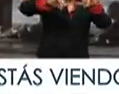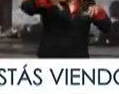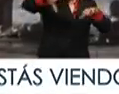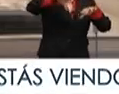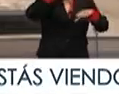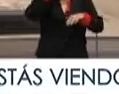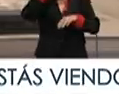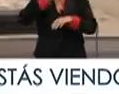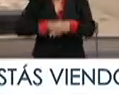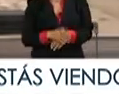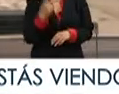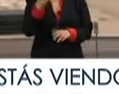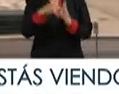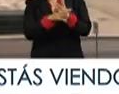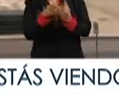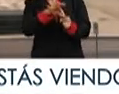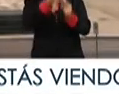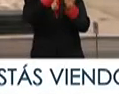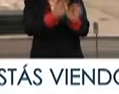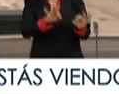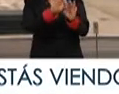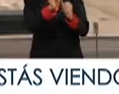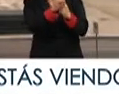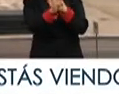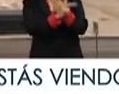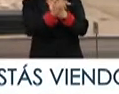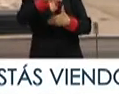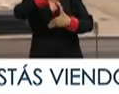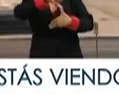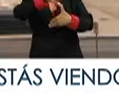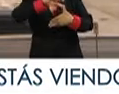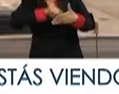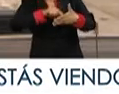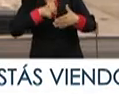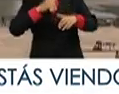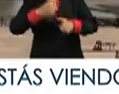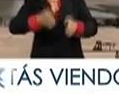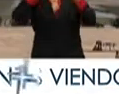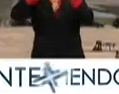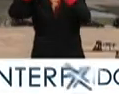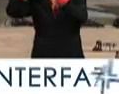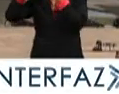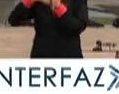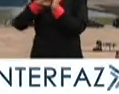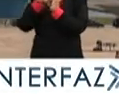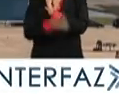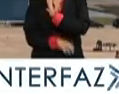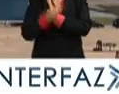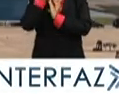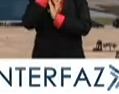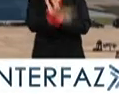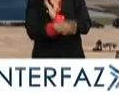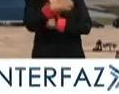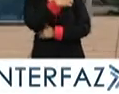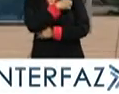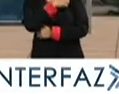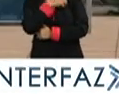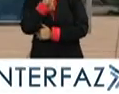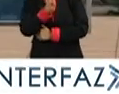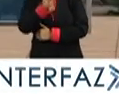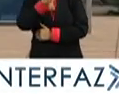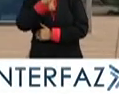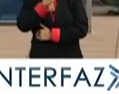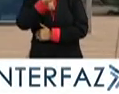y cultural. Un aspecto sobresaliente de este país sudamericano es su arquitectura. Ejemplo de ello es su capital,